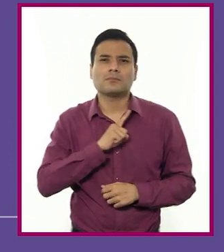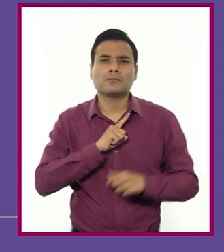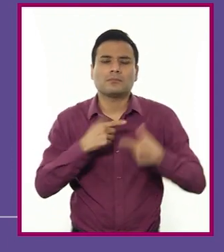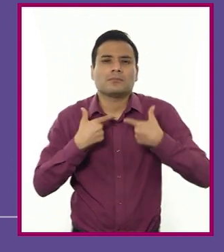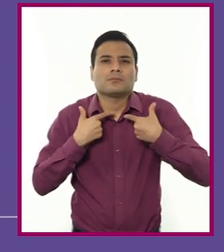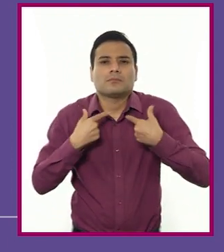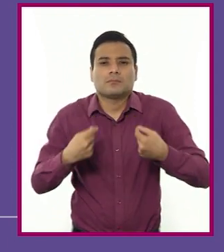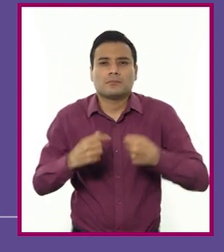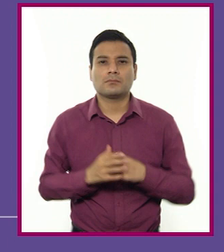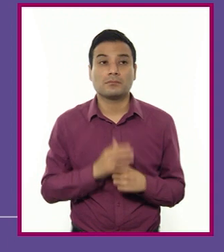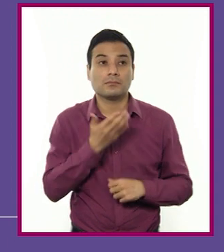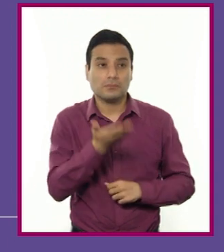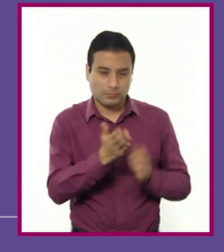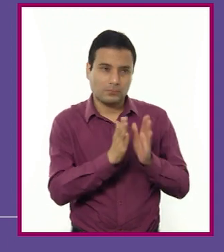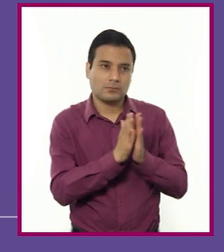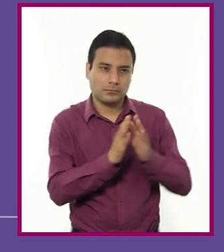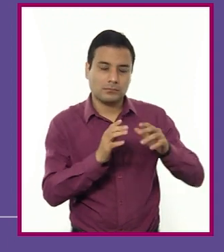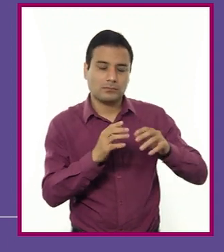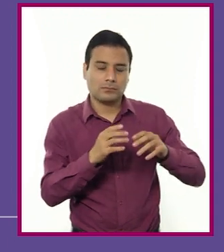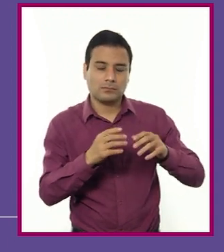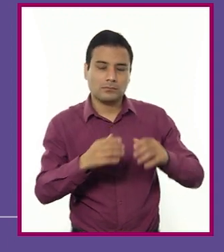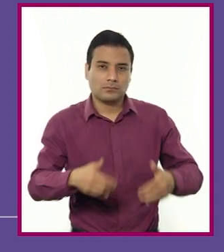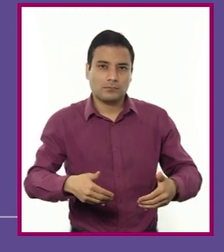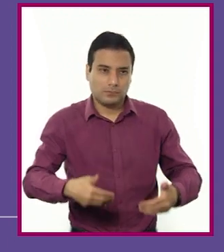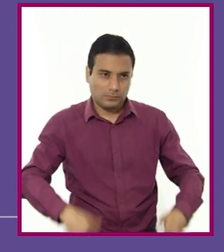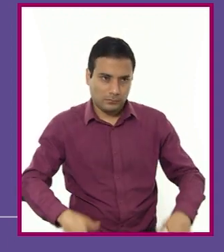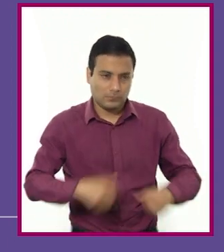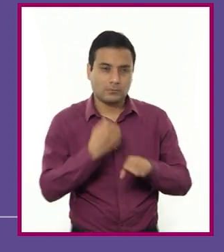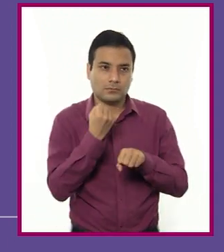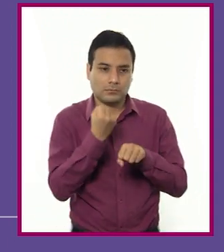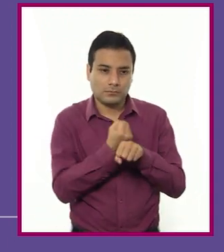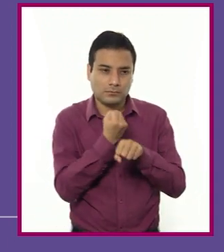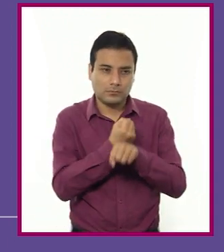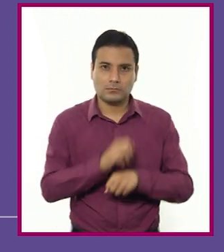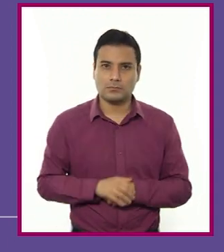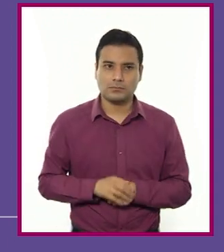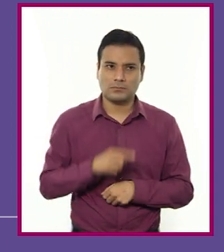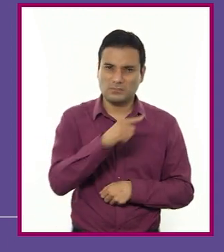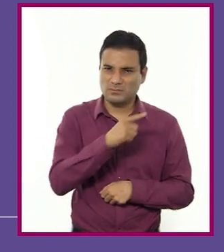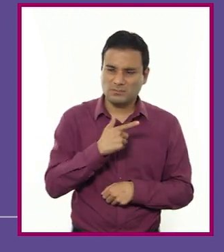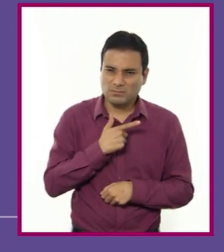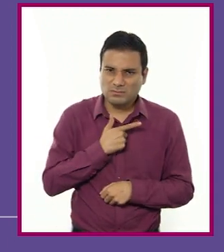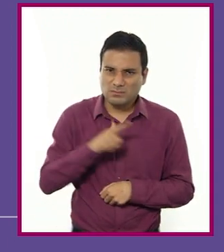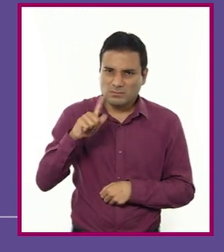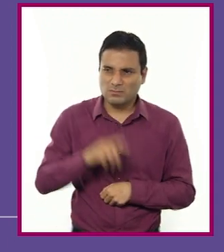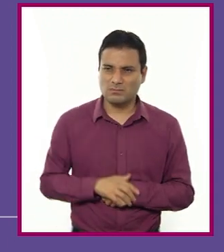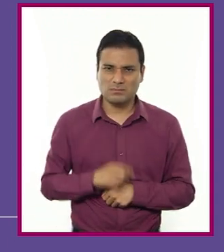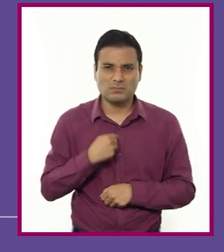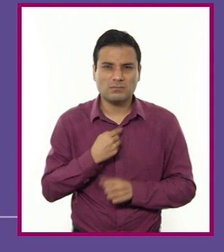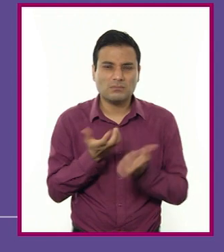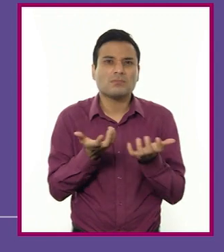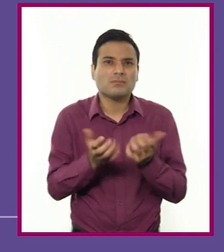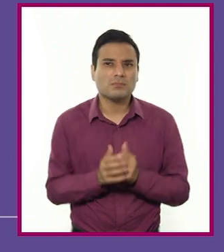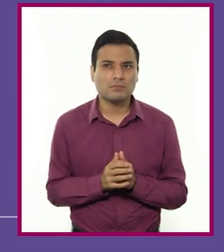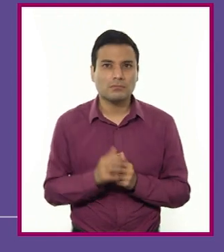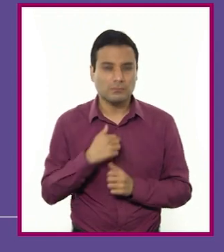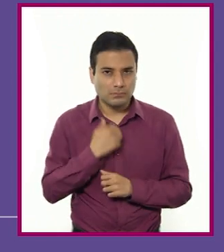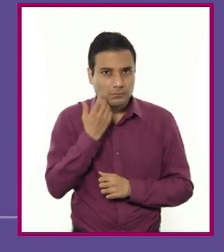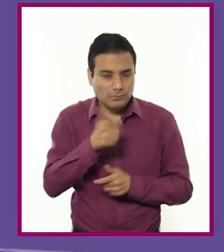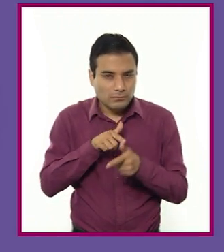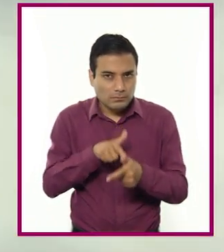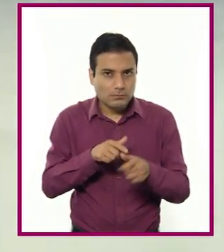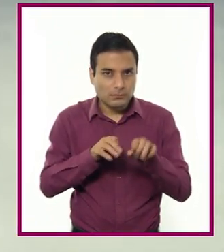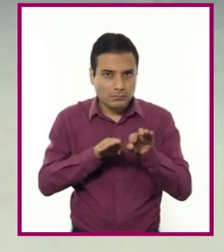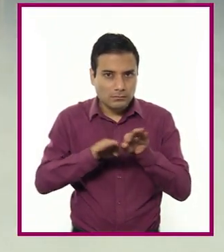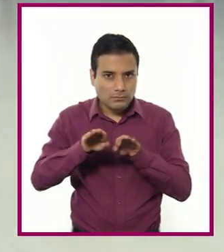piden que lleve falda y zapatos. A ella no le agrada y no sabe qué hacer, pues no quiere perder su trabajo.